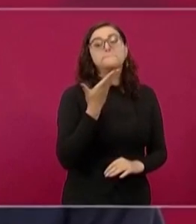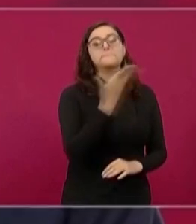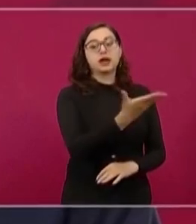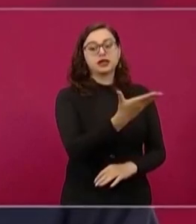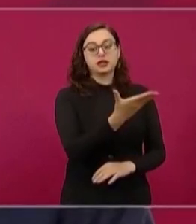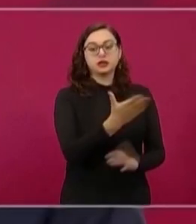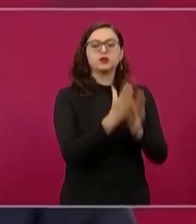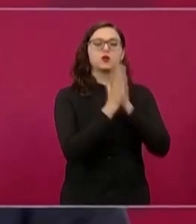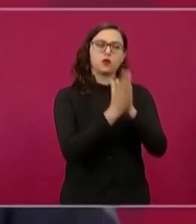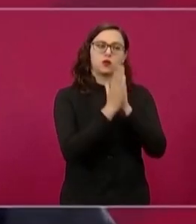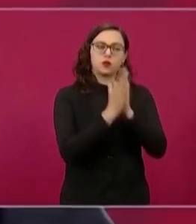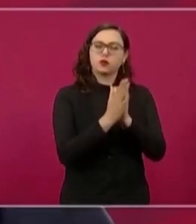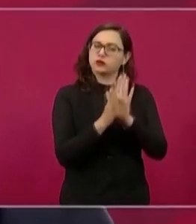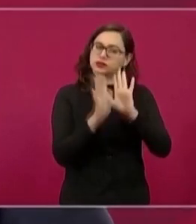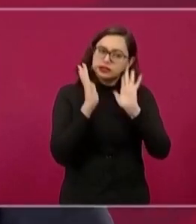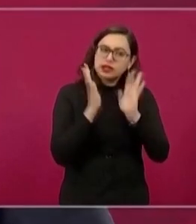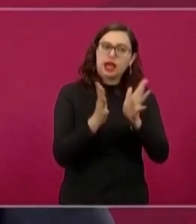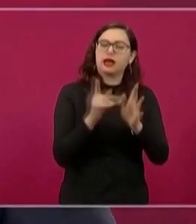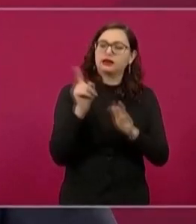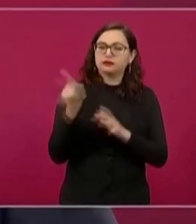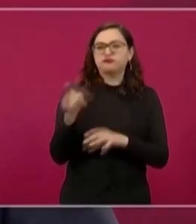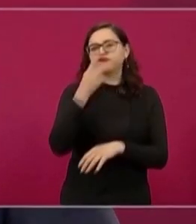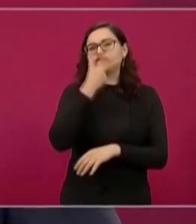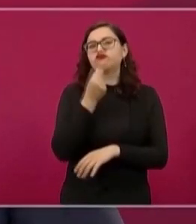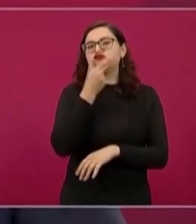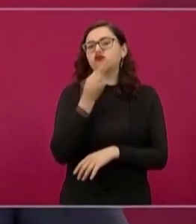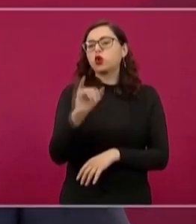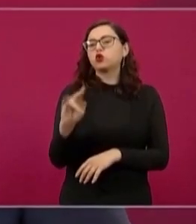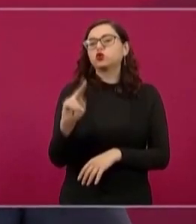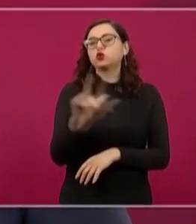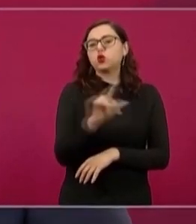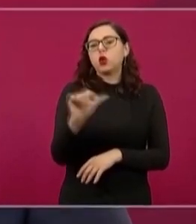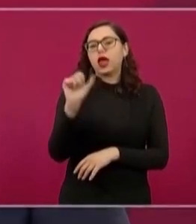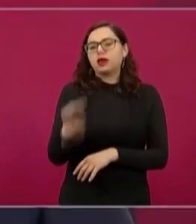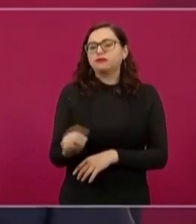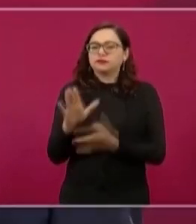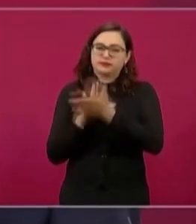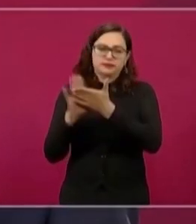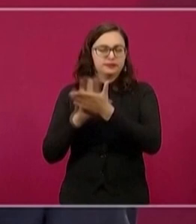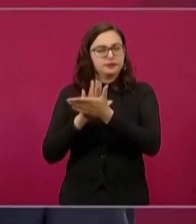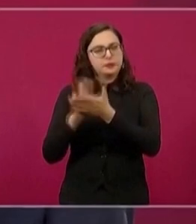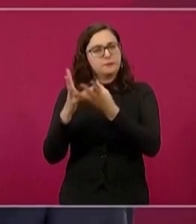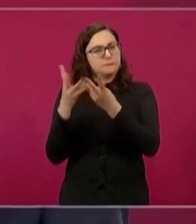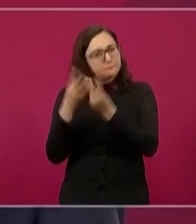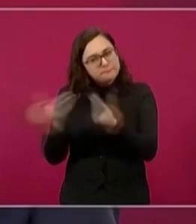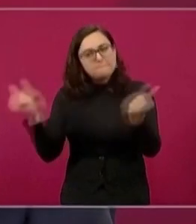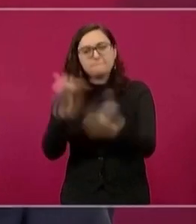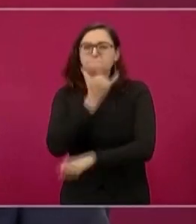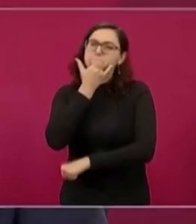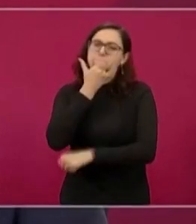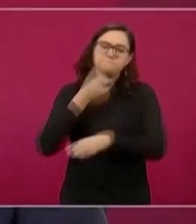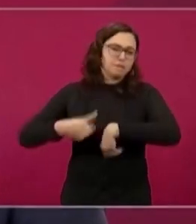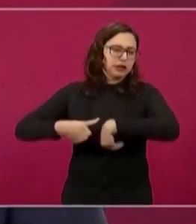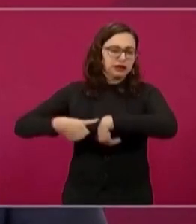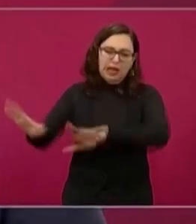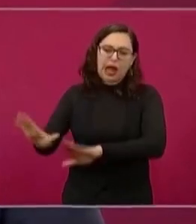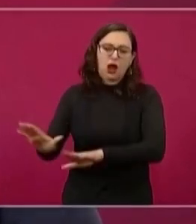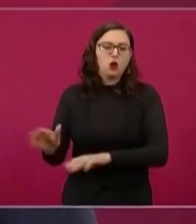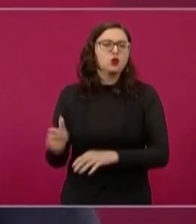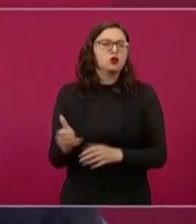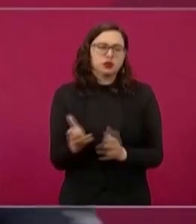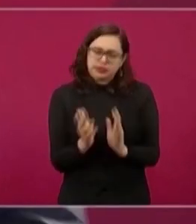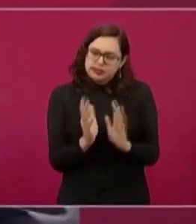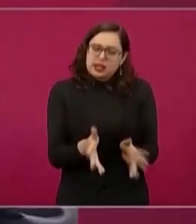se le exonerara, se le perdonara. Ya ven que a finales de